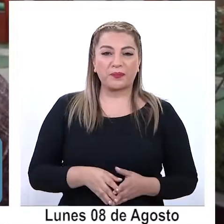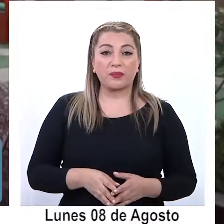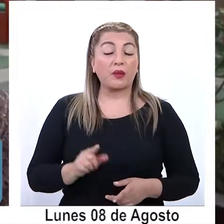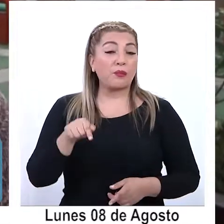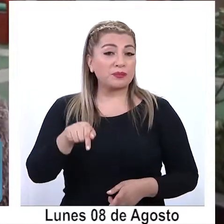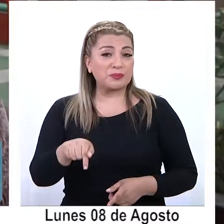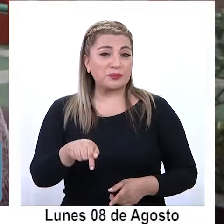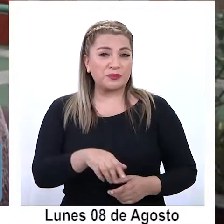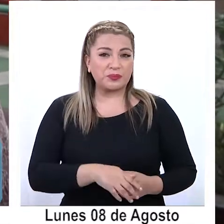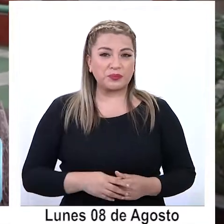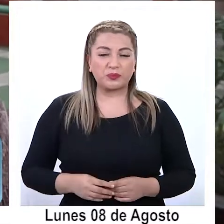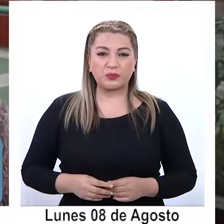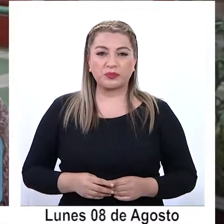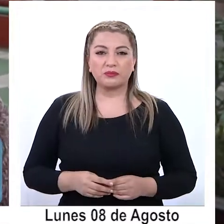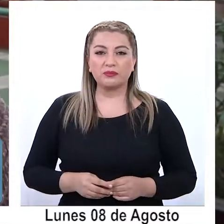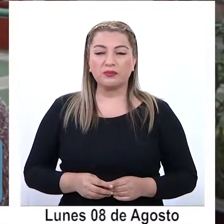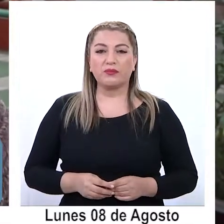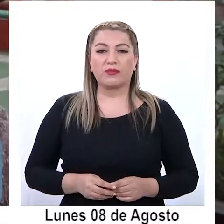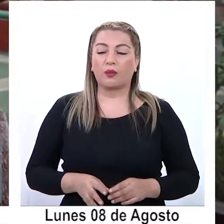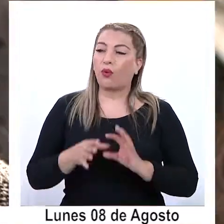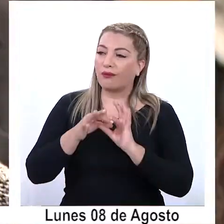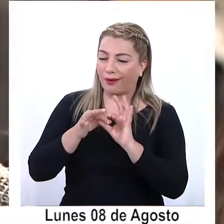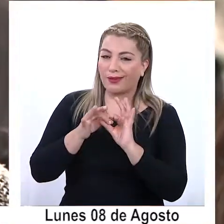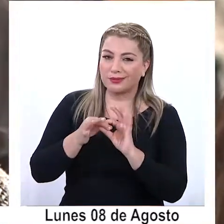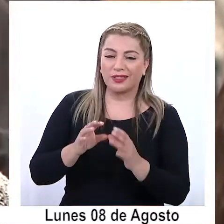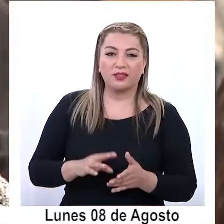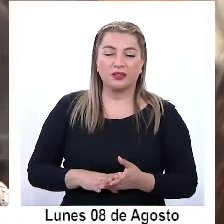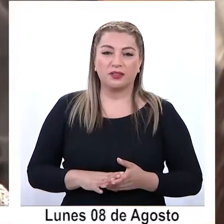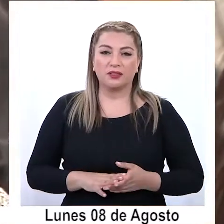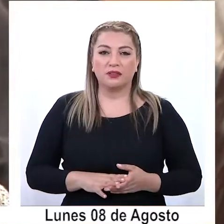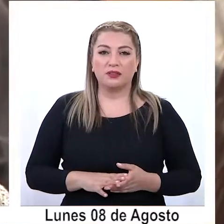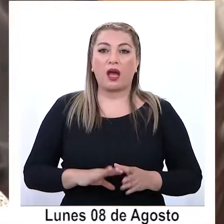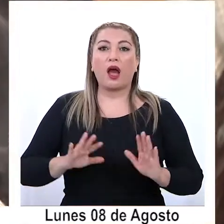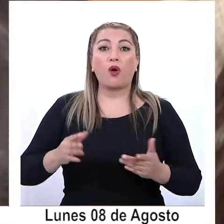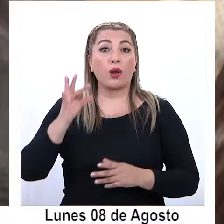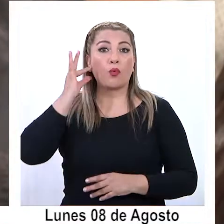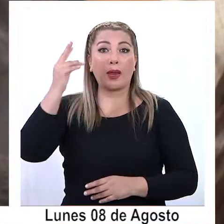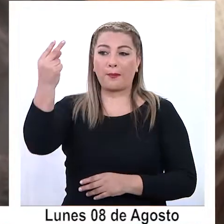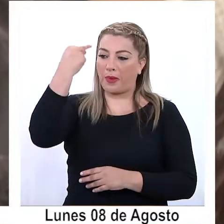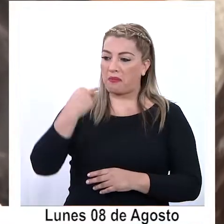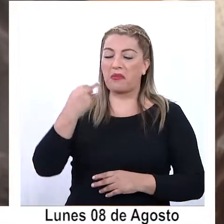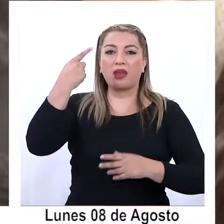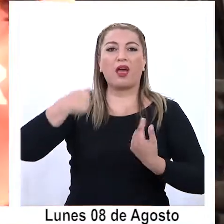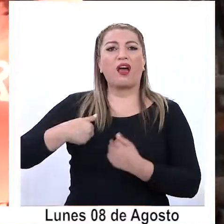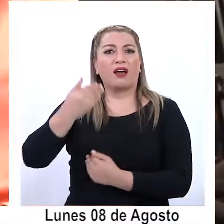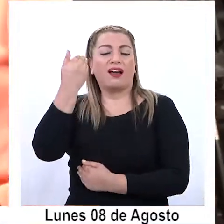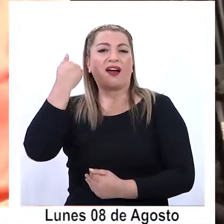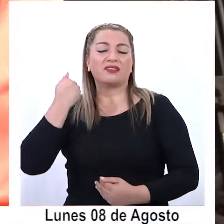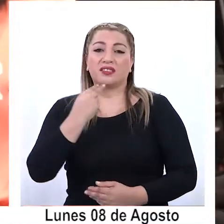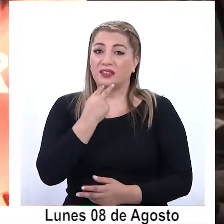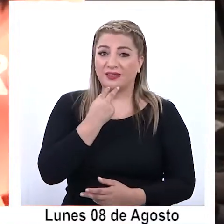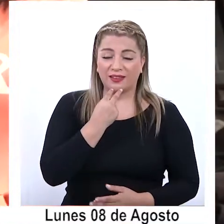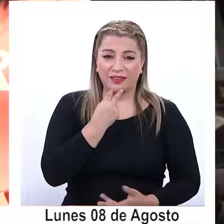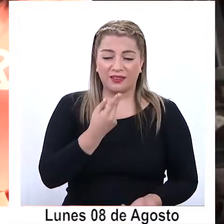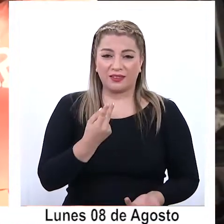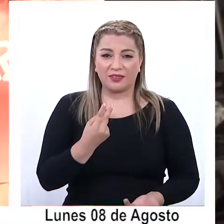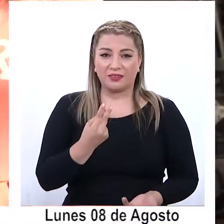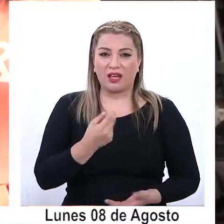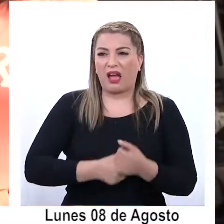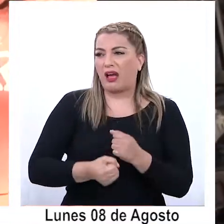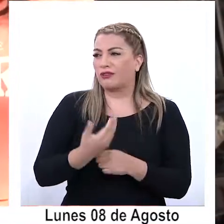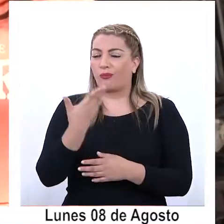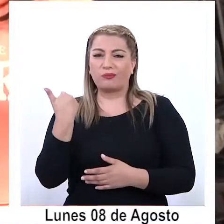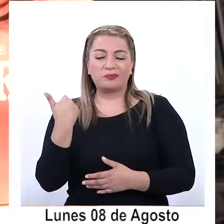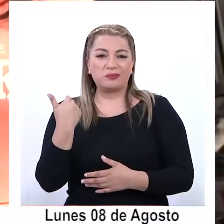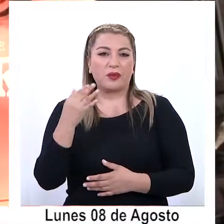por eso que estoy agradecida, porque ahora lo tomaron muy en cuenta las mujeres, porque anteriormente en la vida, años